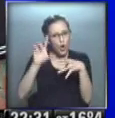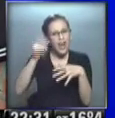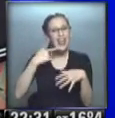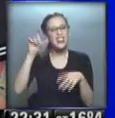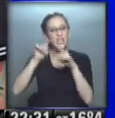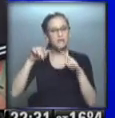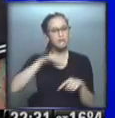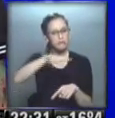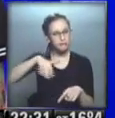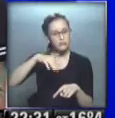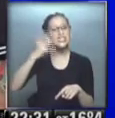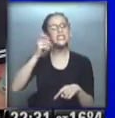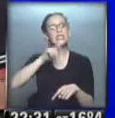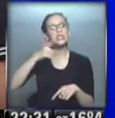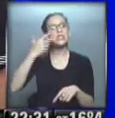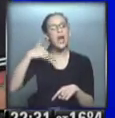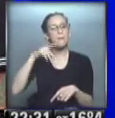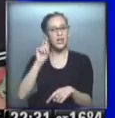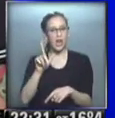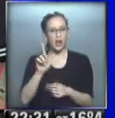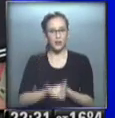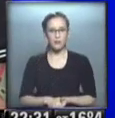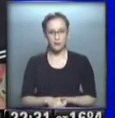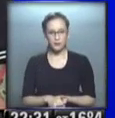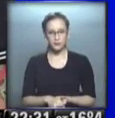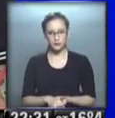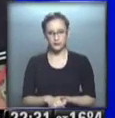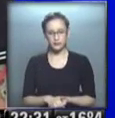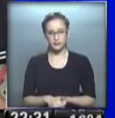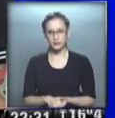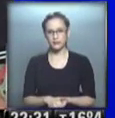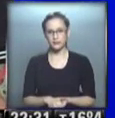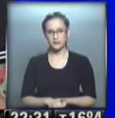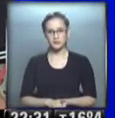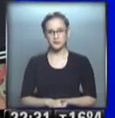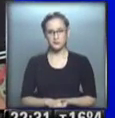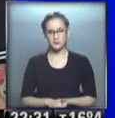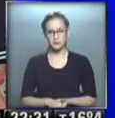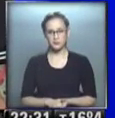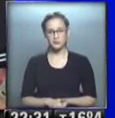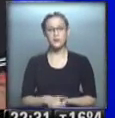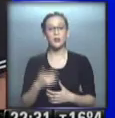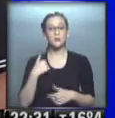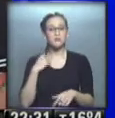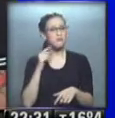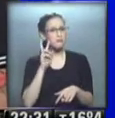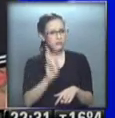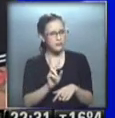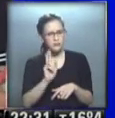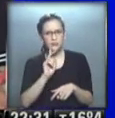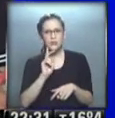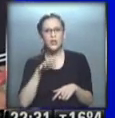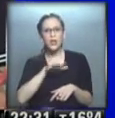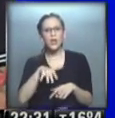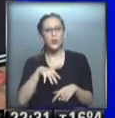San Miguel, en esa época la tierra del juez Piotti, estaba ahí, y cuando los detienen se meten con una razzia